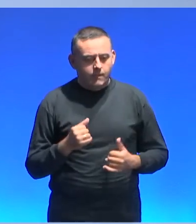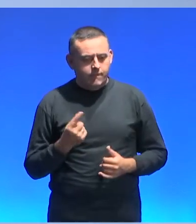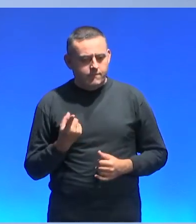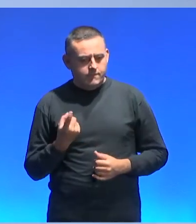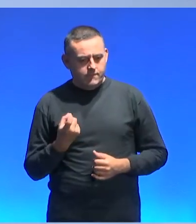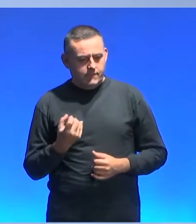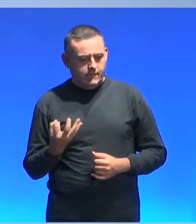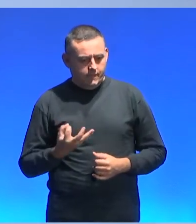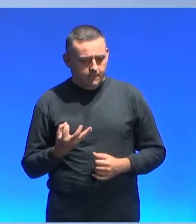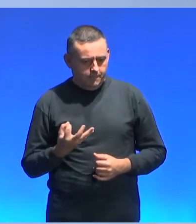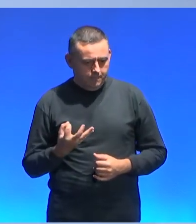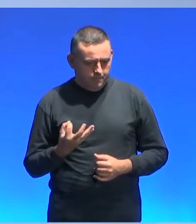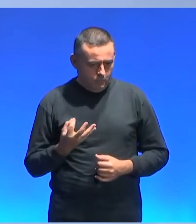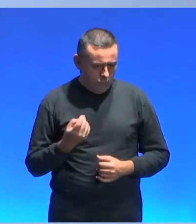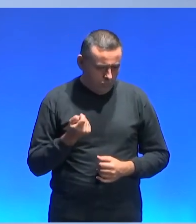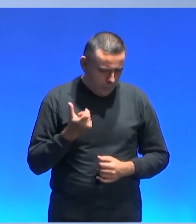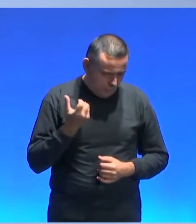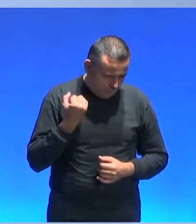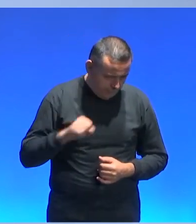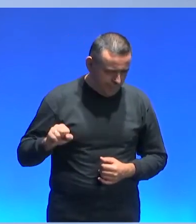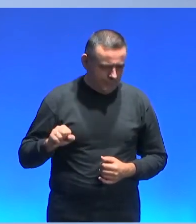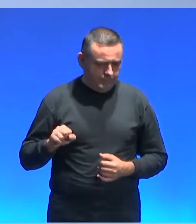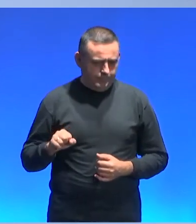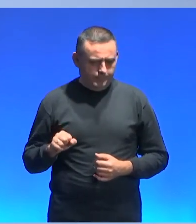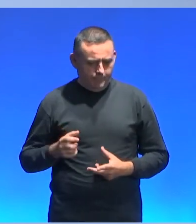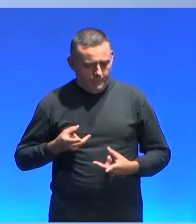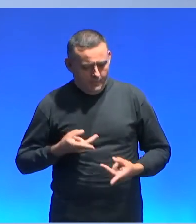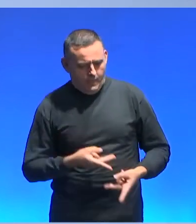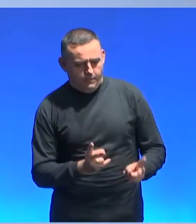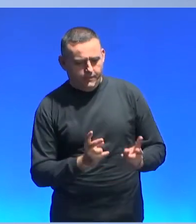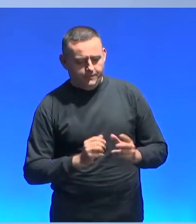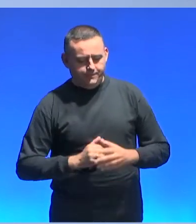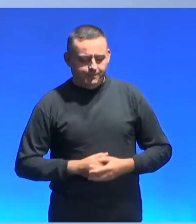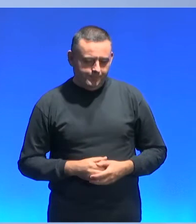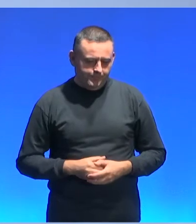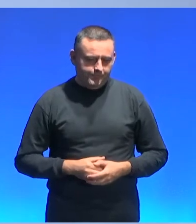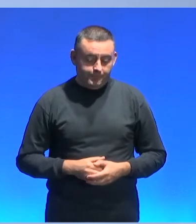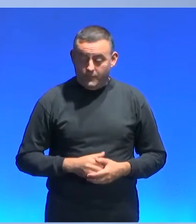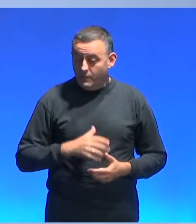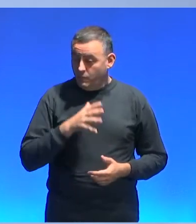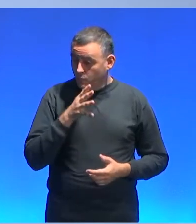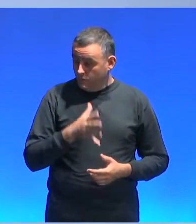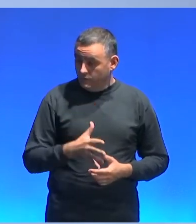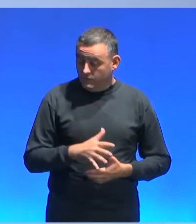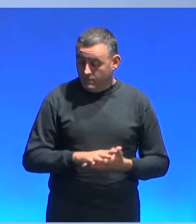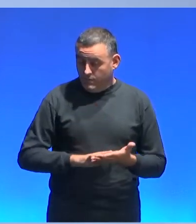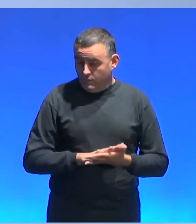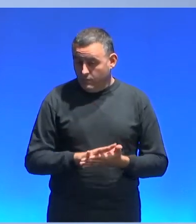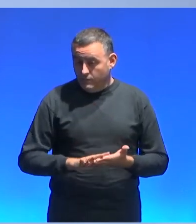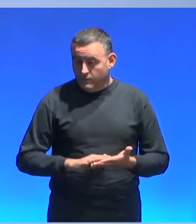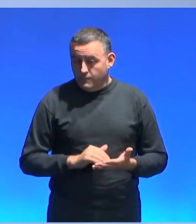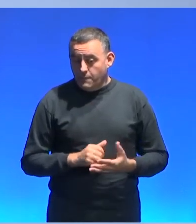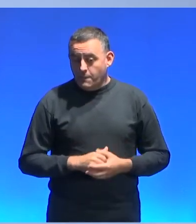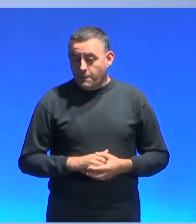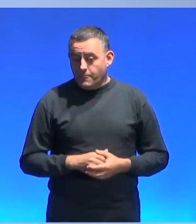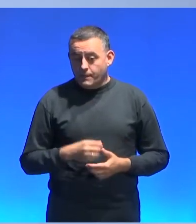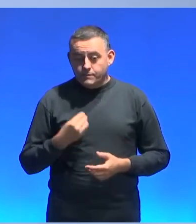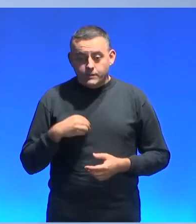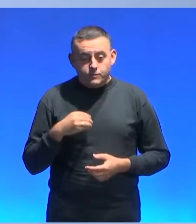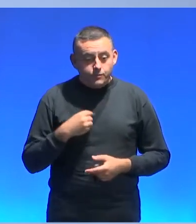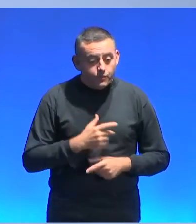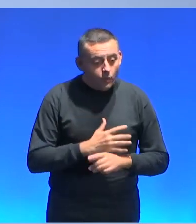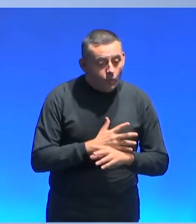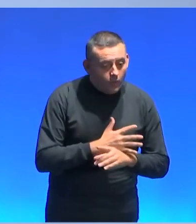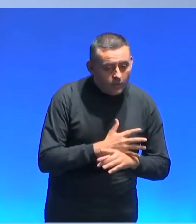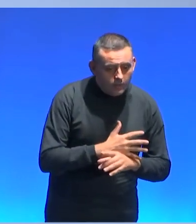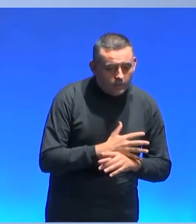Por esto decía que es absurdo que consideremos juego lo que puede hacer un